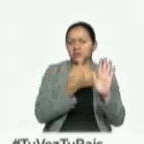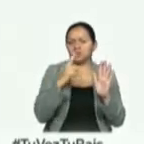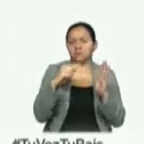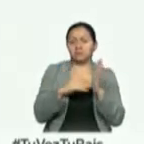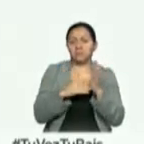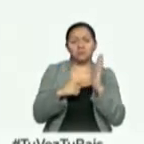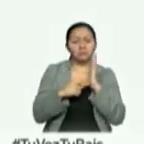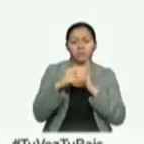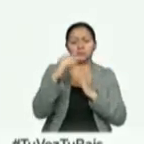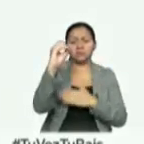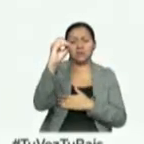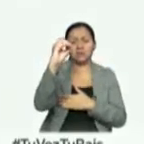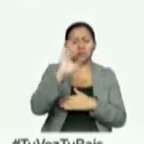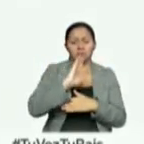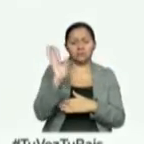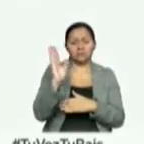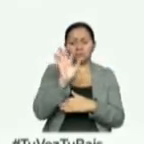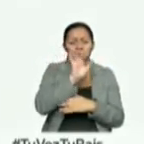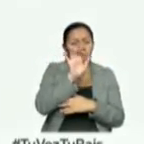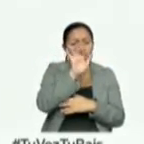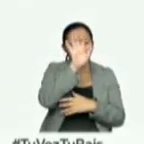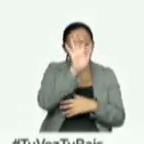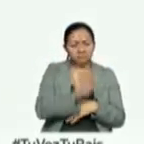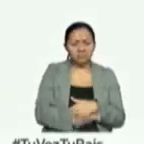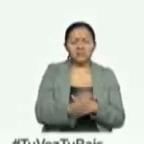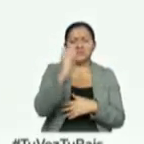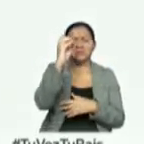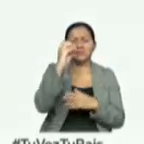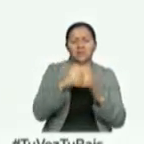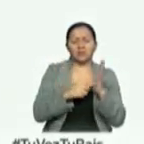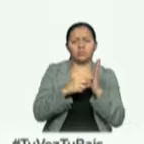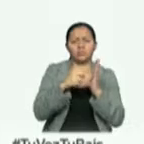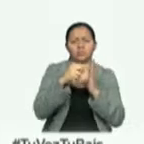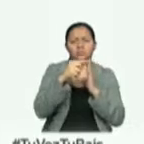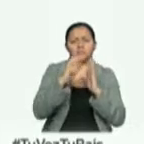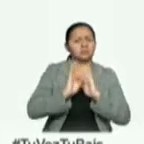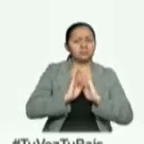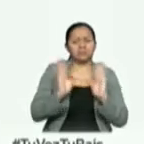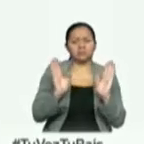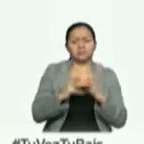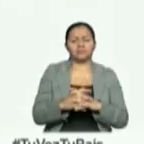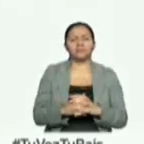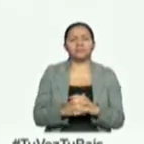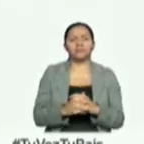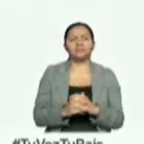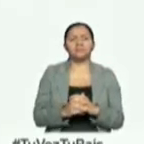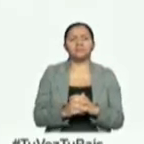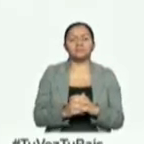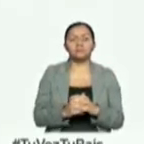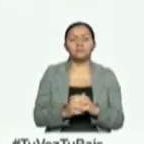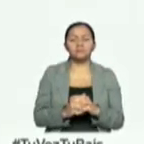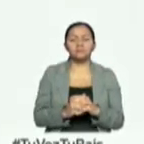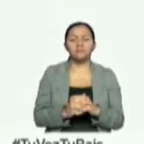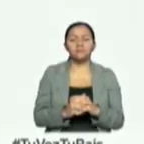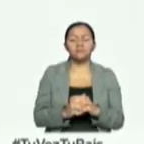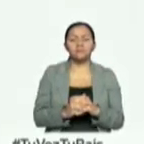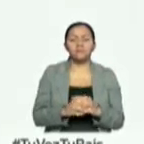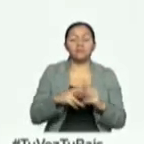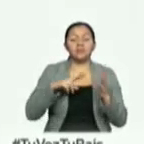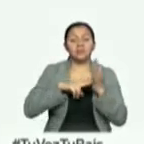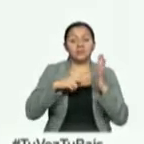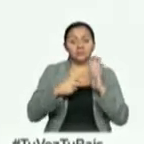cero de impuestos revise 62 mil menos 42 mil ganancia 22 mil dólares es decir